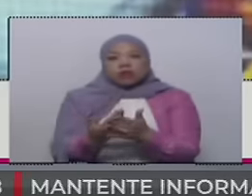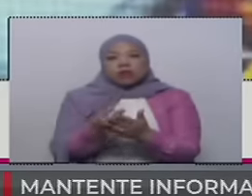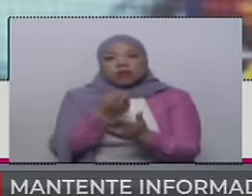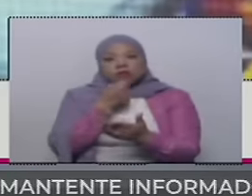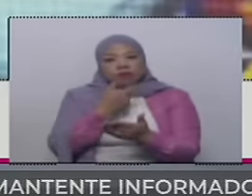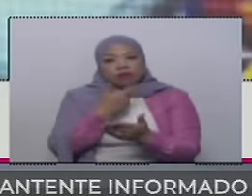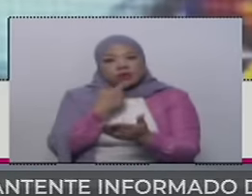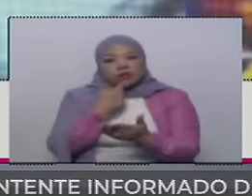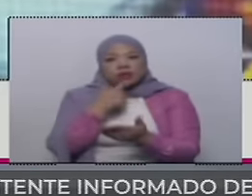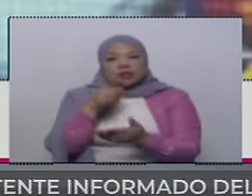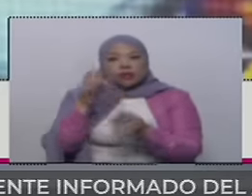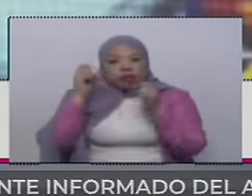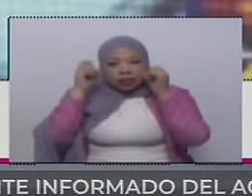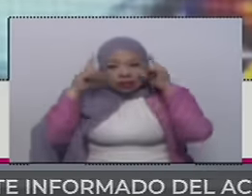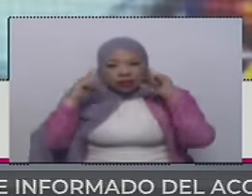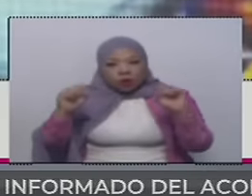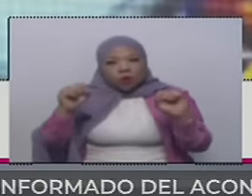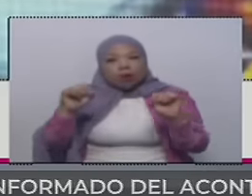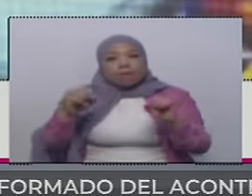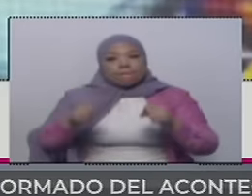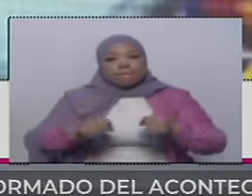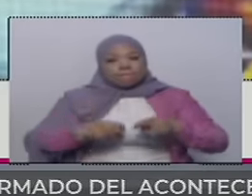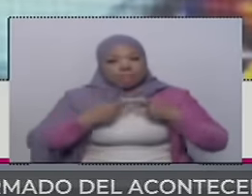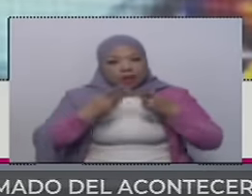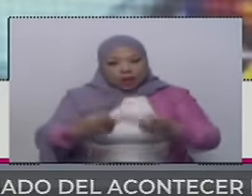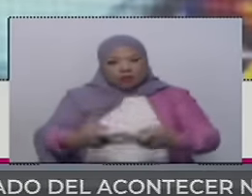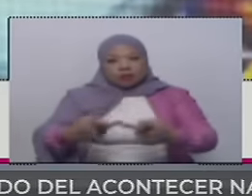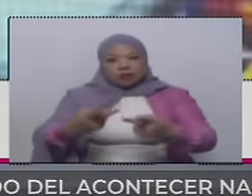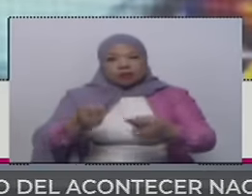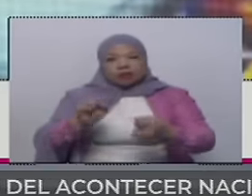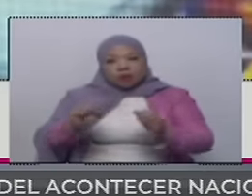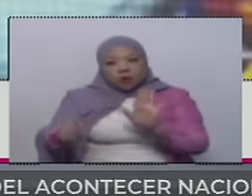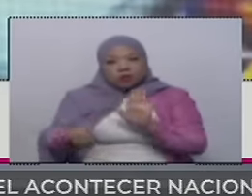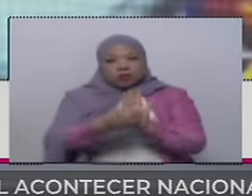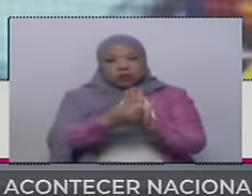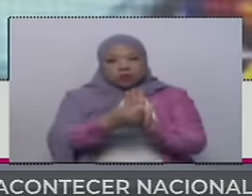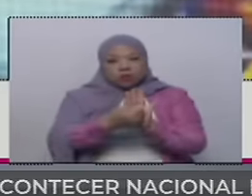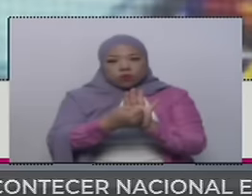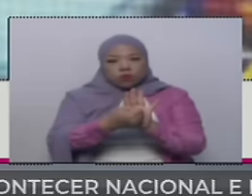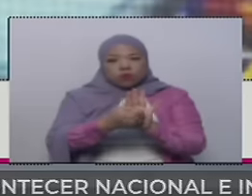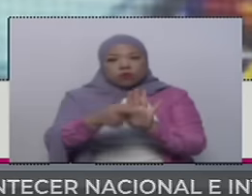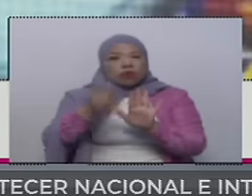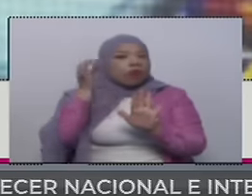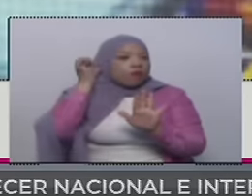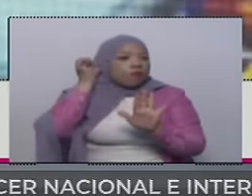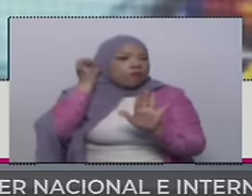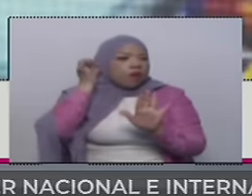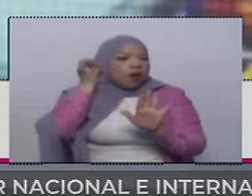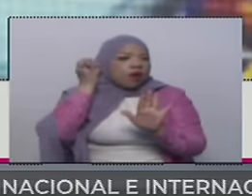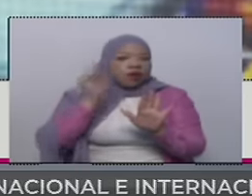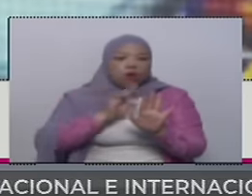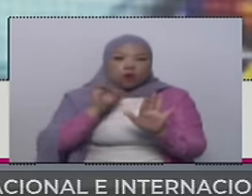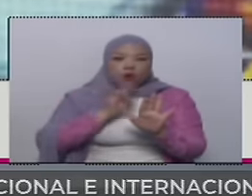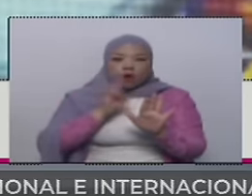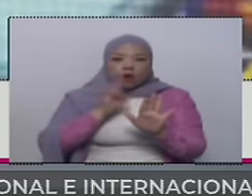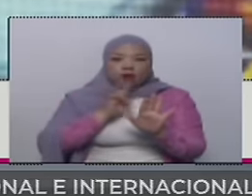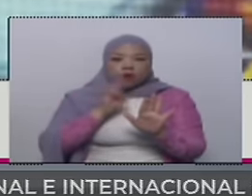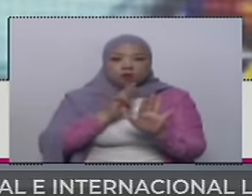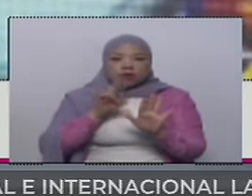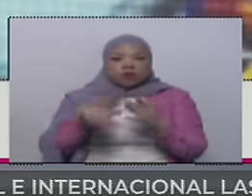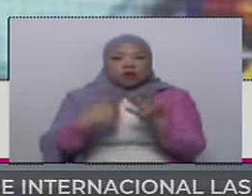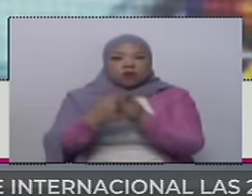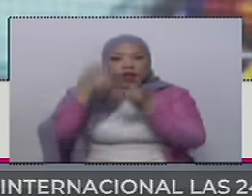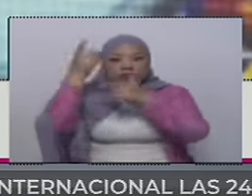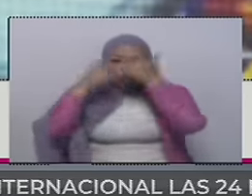su inteligencia, su valentía, en un símbolo, la Caperucita Roja de